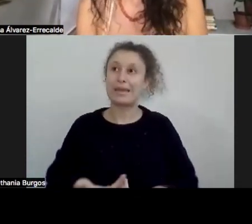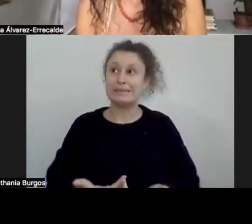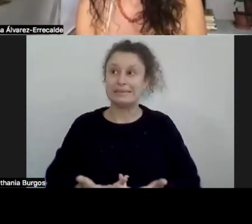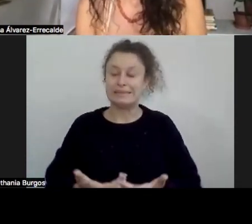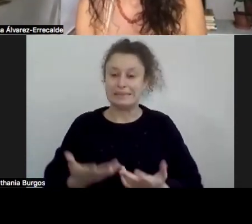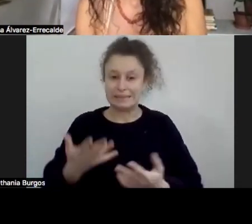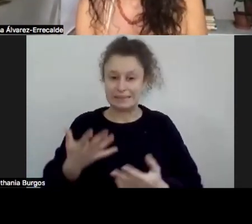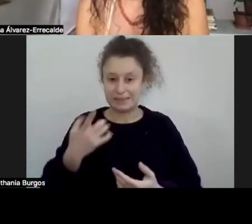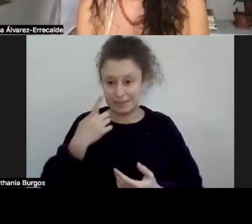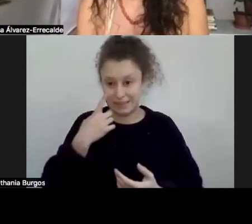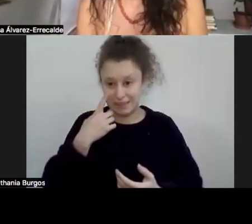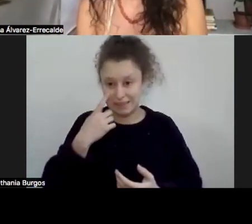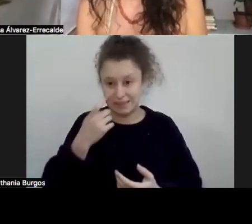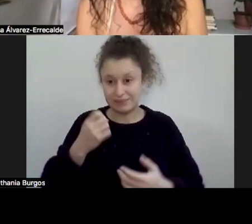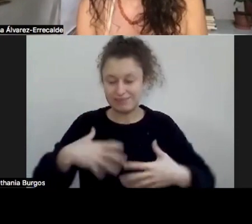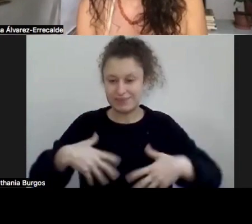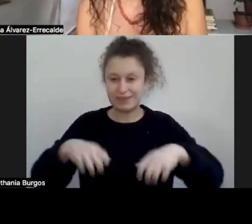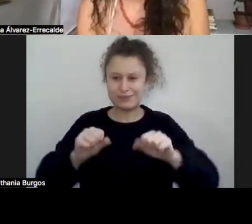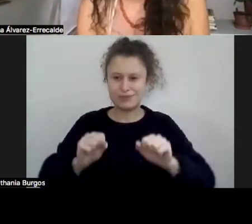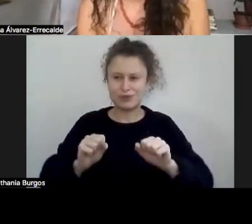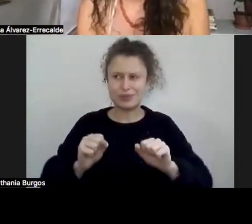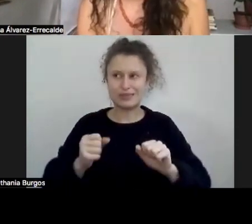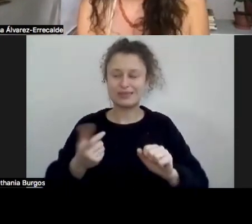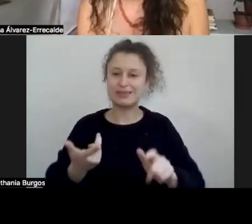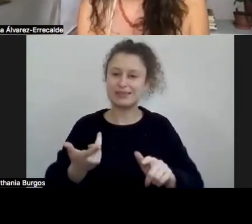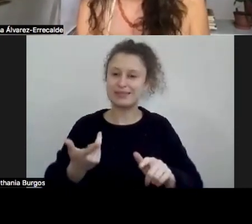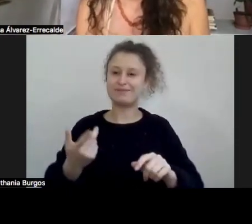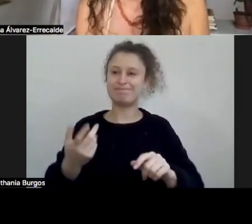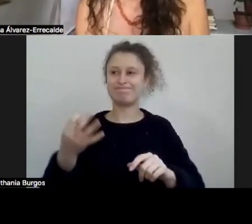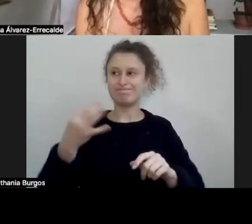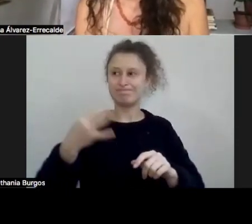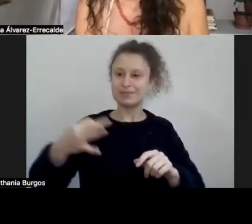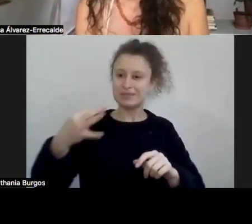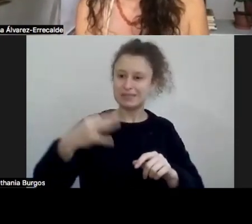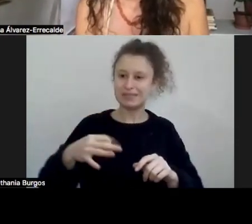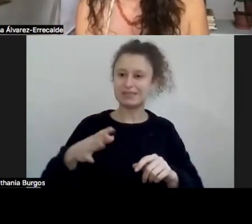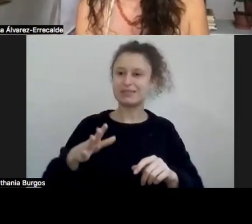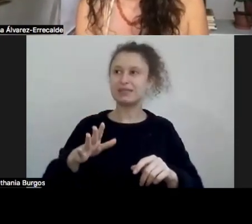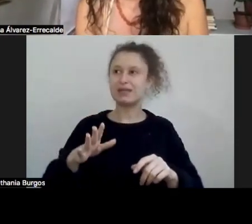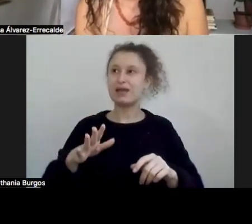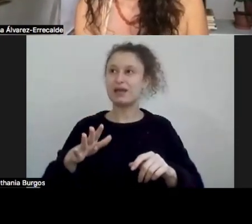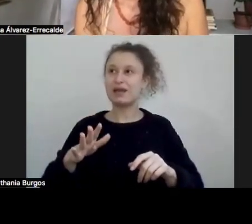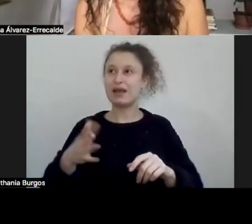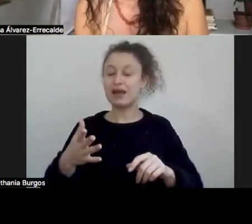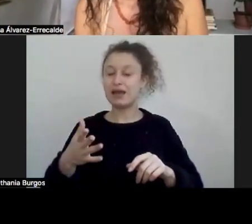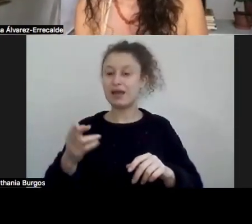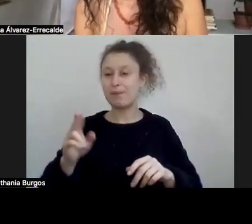congénito, nos dieron una esperanza de vida muy corta, de 2 años, y